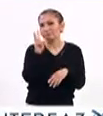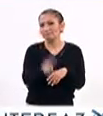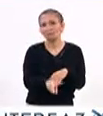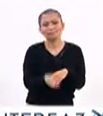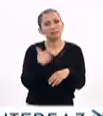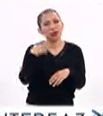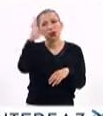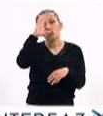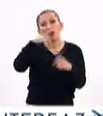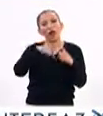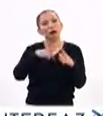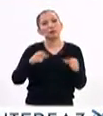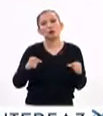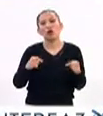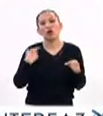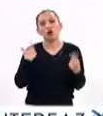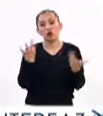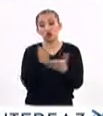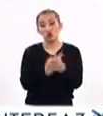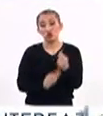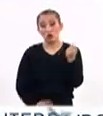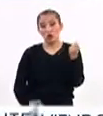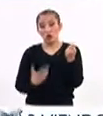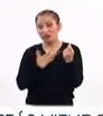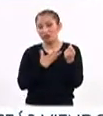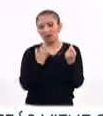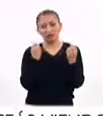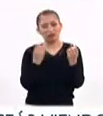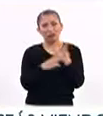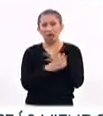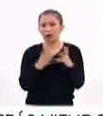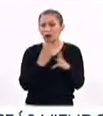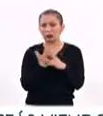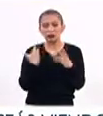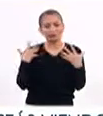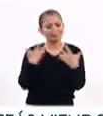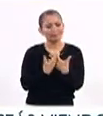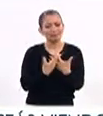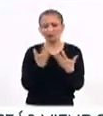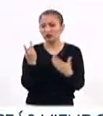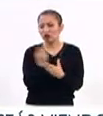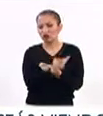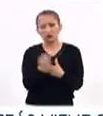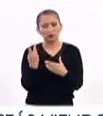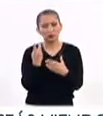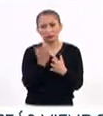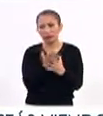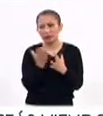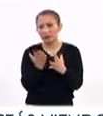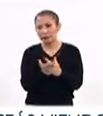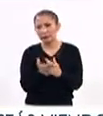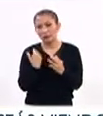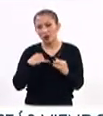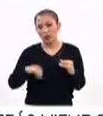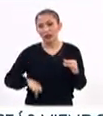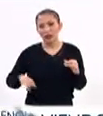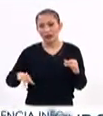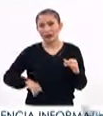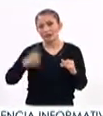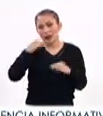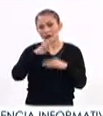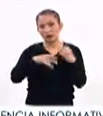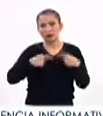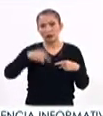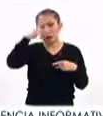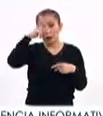que la cultura japonesa es dual, o sea, tiene muchas cosas, combina muy bien ambas facetas y es muy interesante para todos